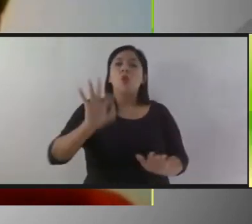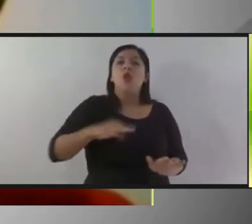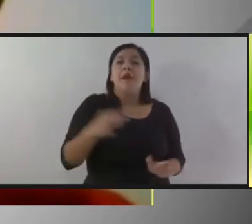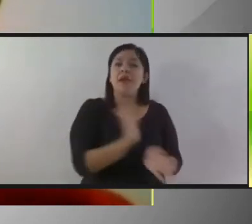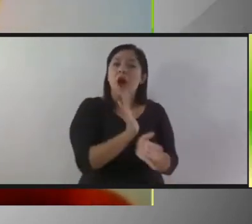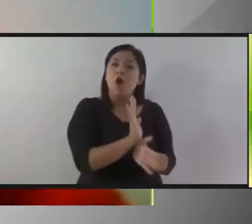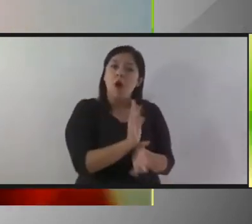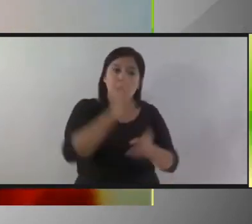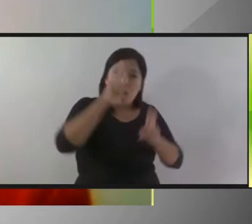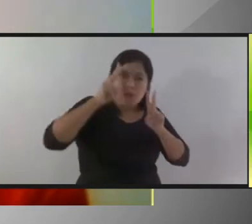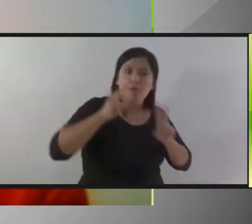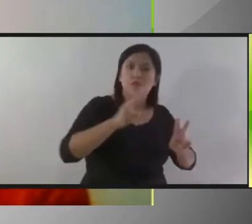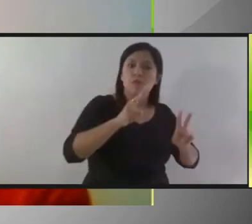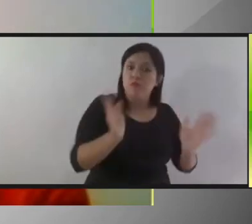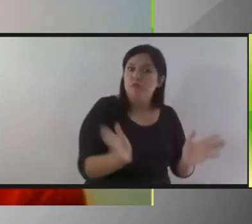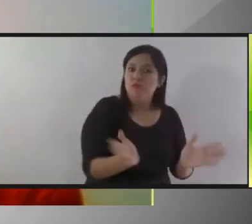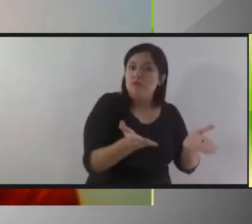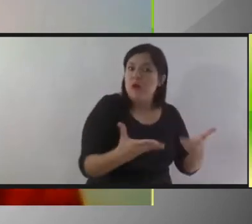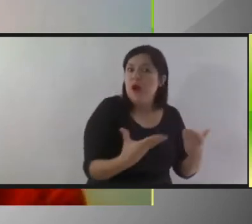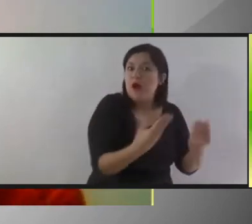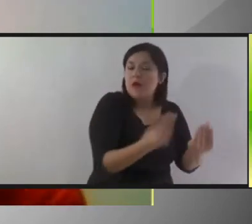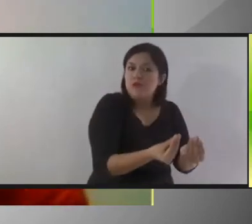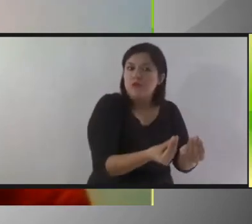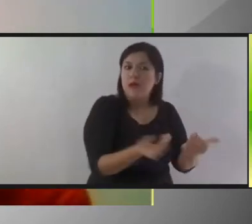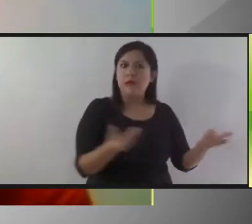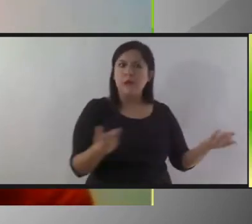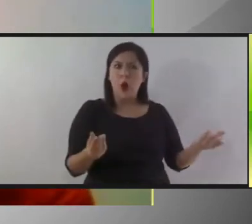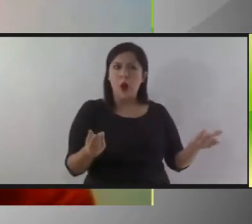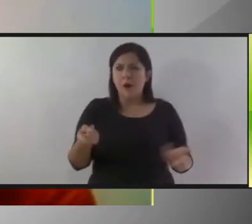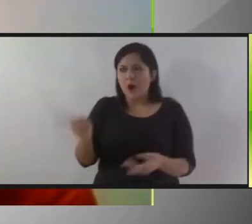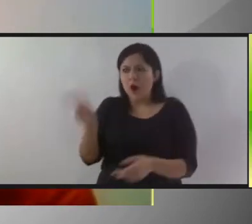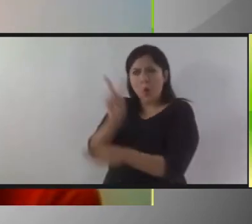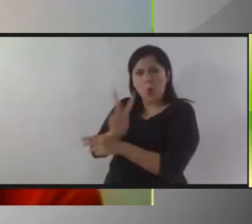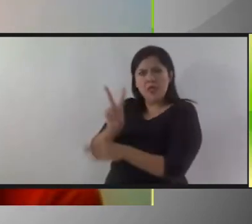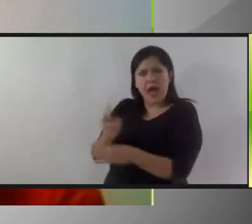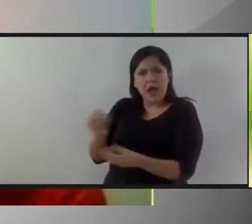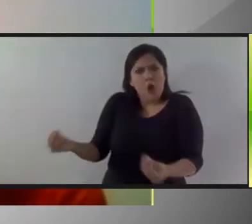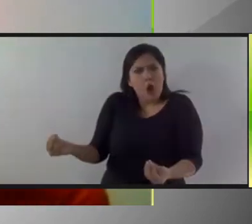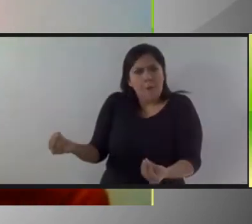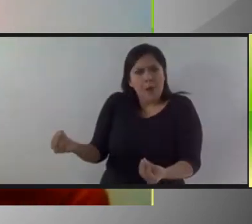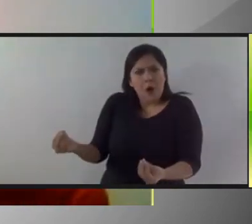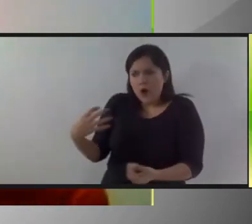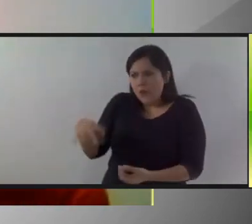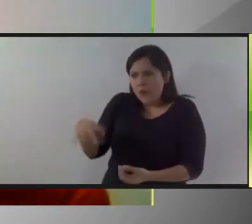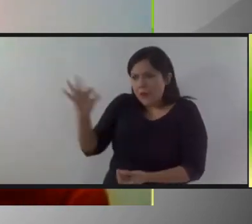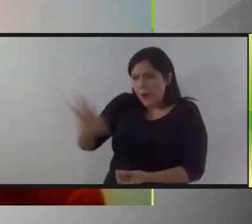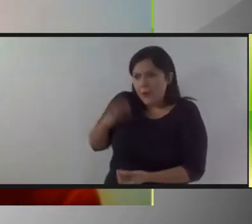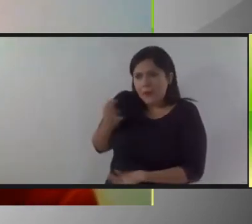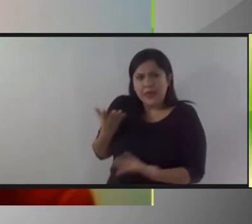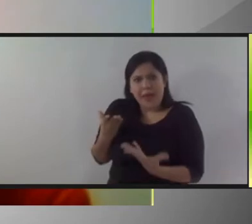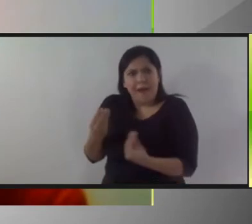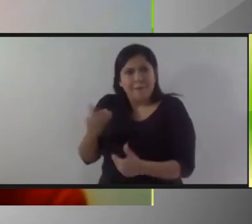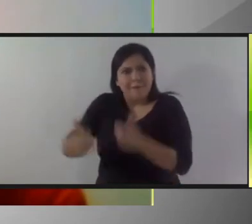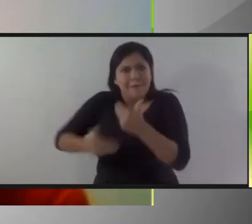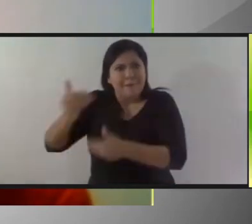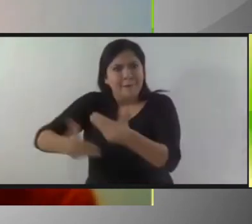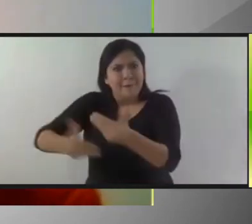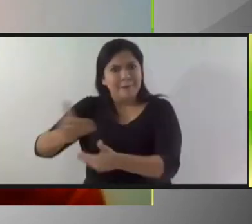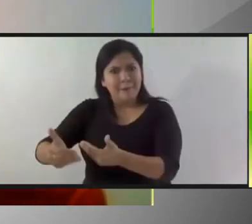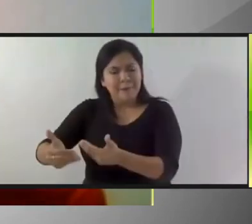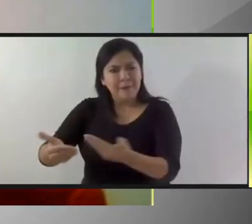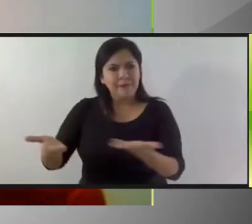reconocer las tareas de cuidados, que en la práctica son lo que hace vivible la vida? Pero sobre todo,